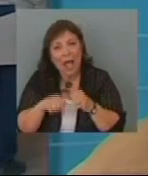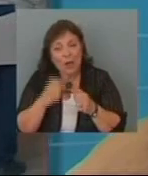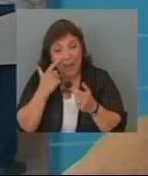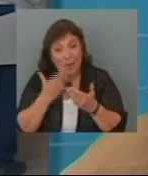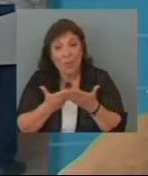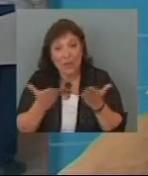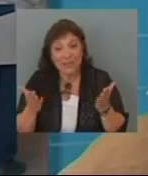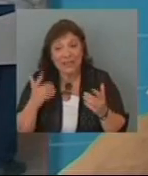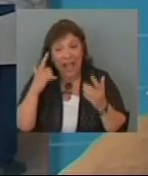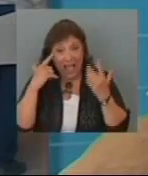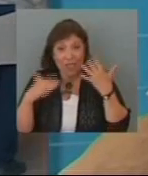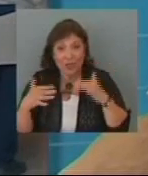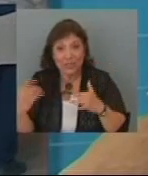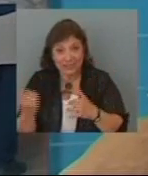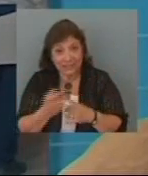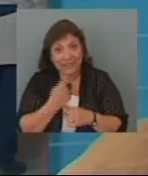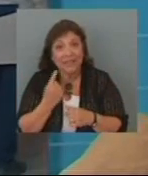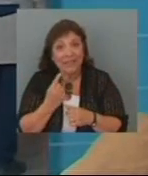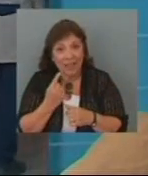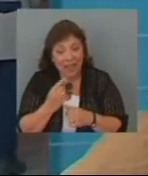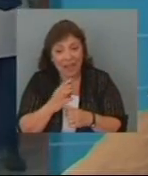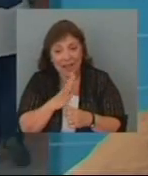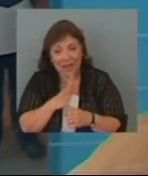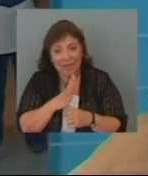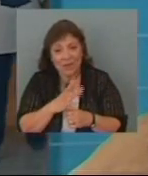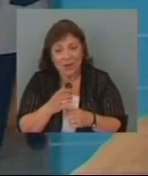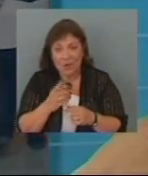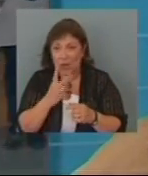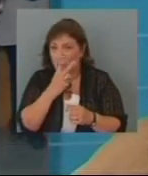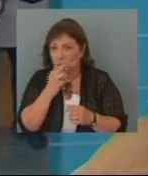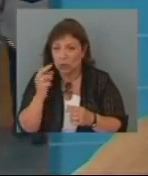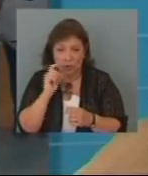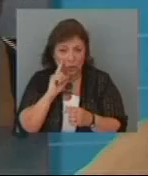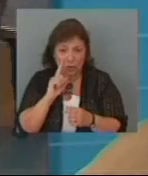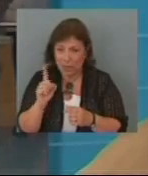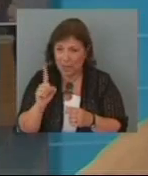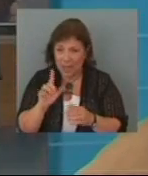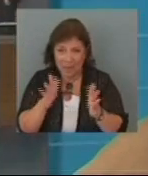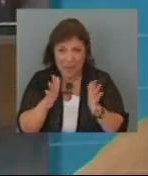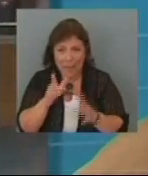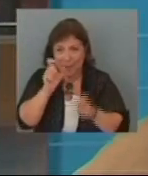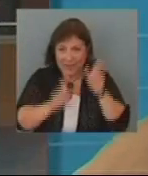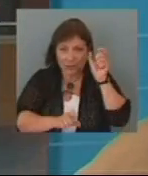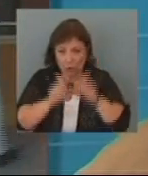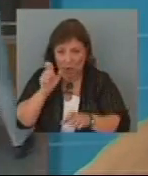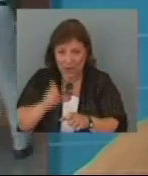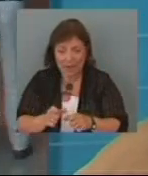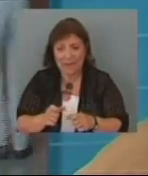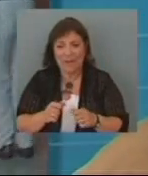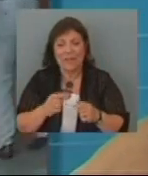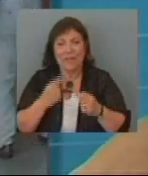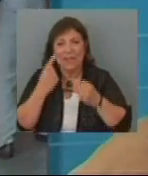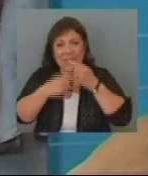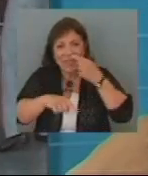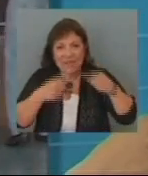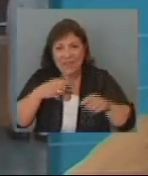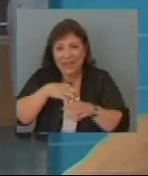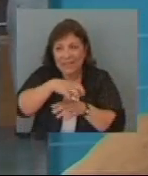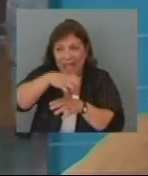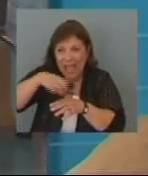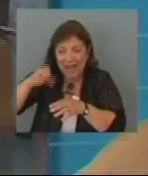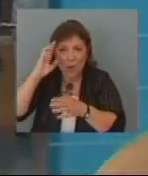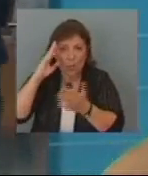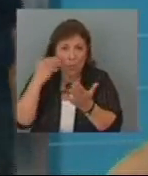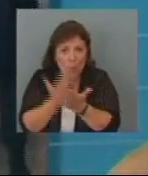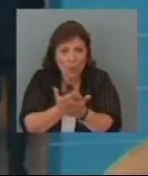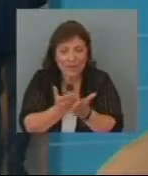las evaluaciones es que se alcanza una cifra estimativa de unas 200.000 personas, cubriendo las distintas propuestas